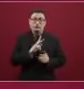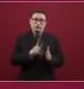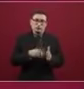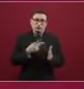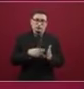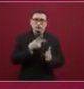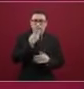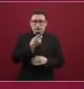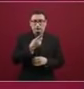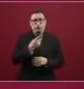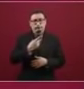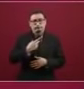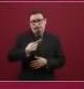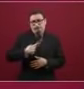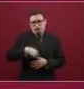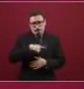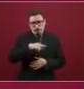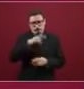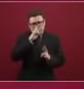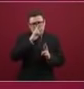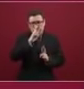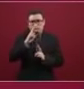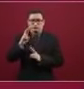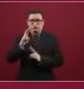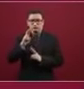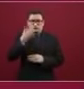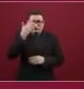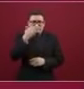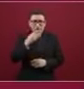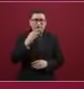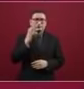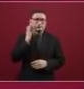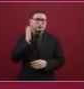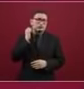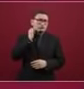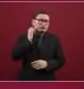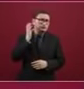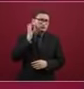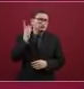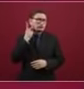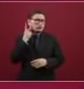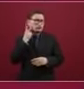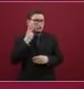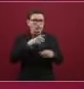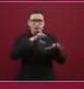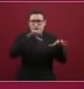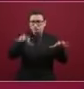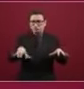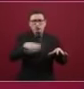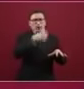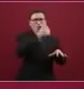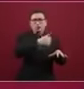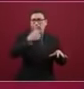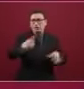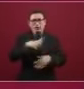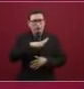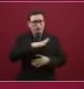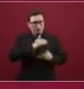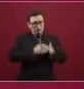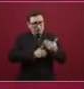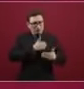que respetaremos los tiempos del Congreso. El Congreso tiene sus tiempos, sus procesos